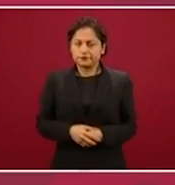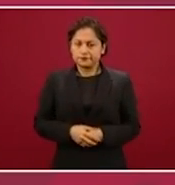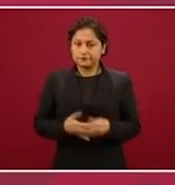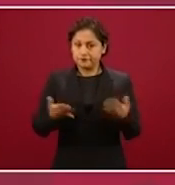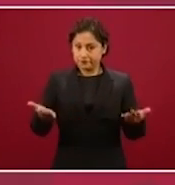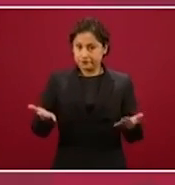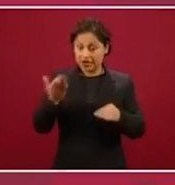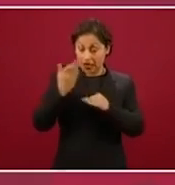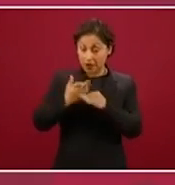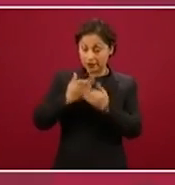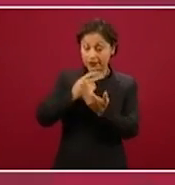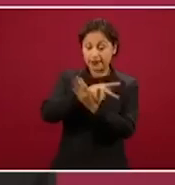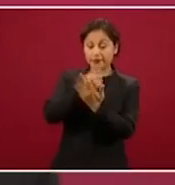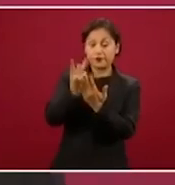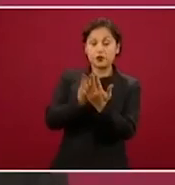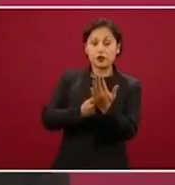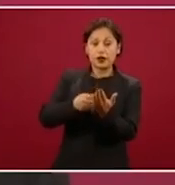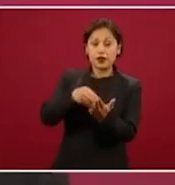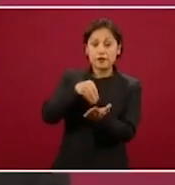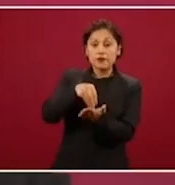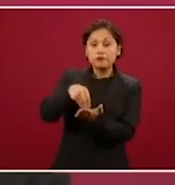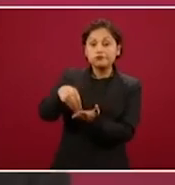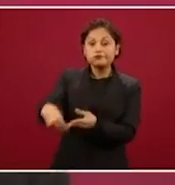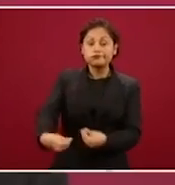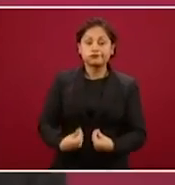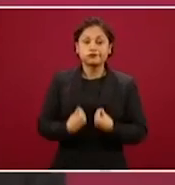de Sembrando Vida? Aprovechen,